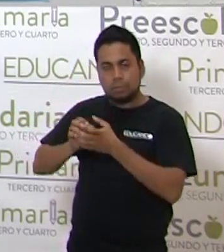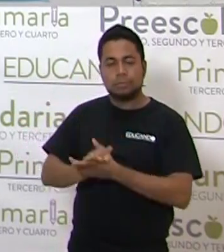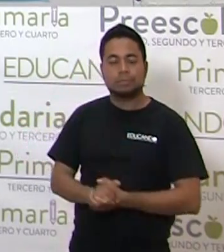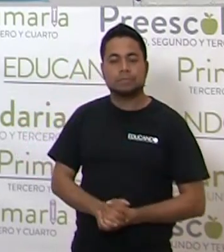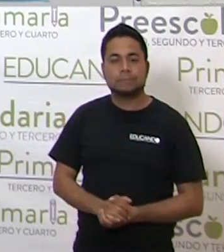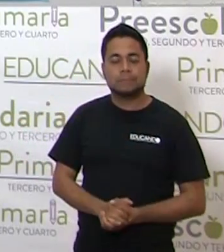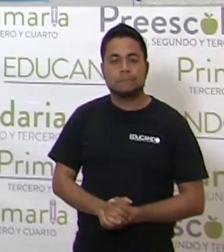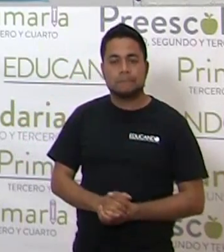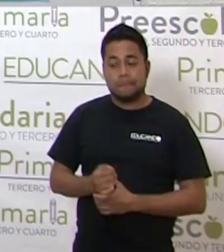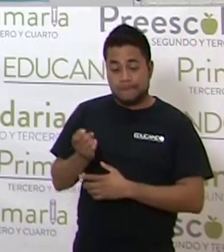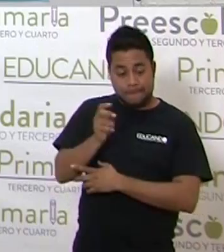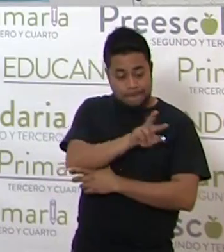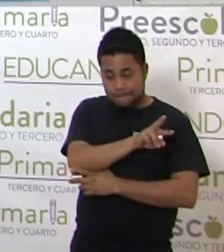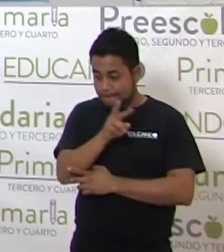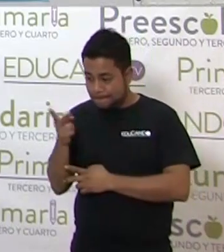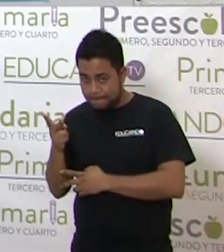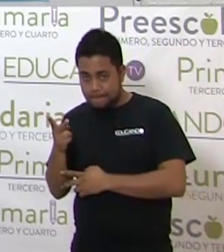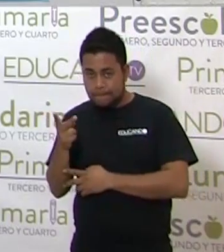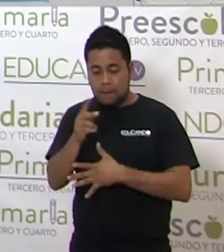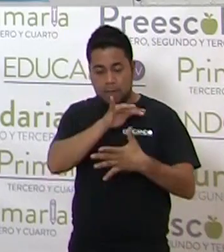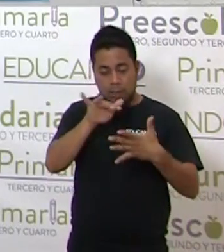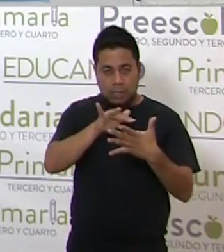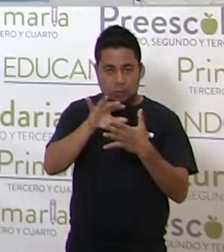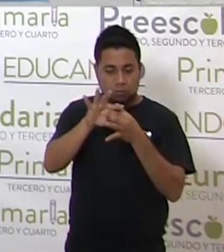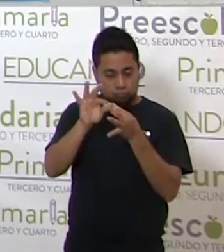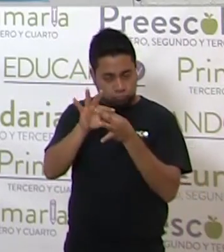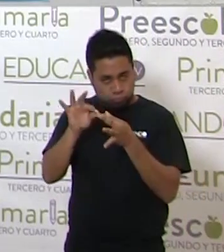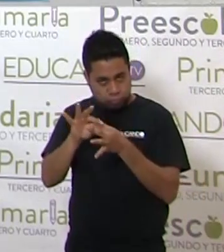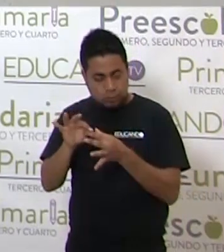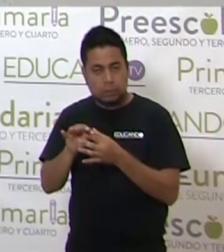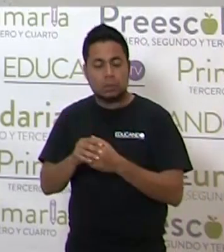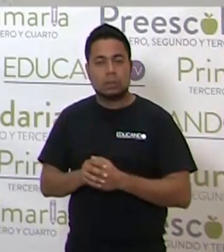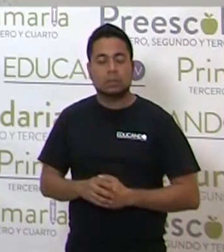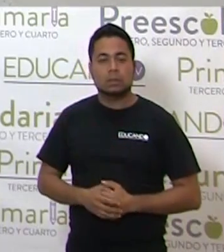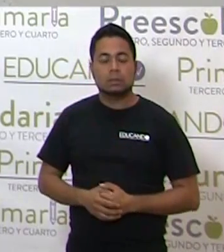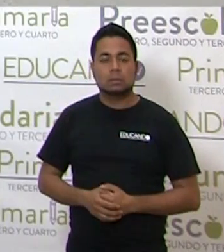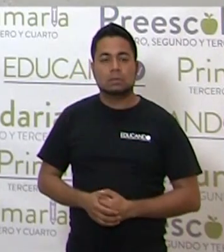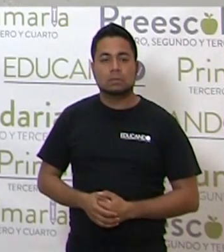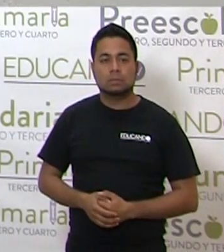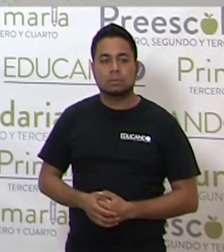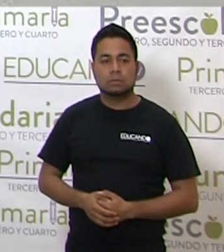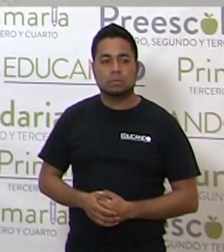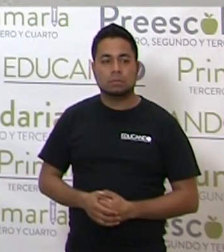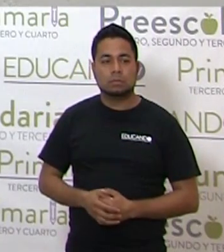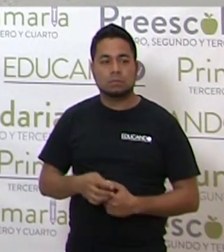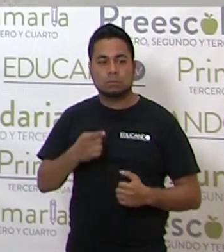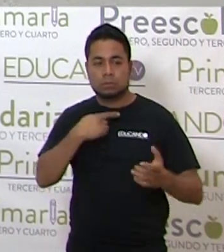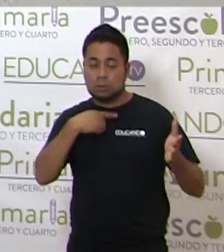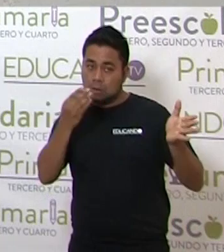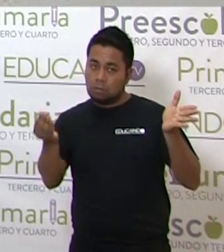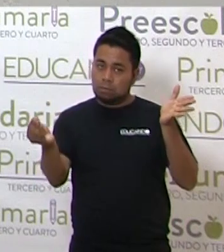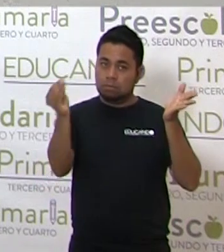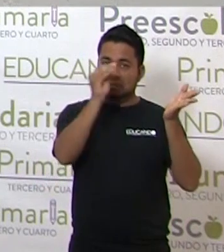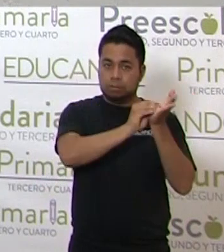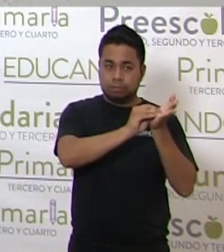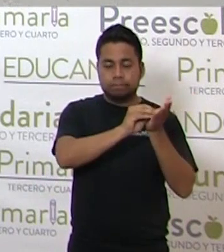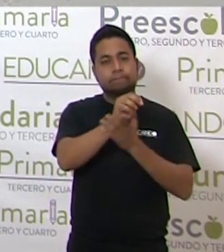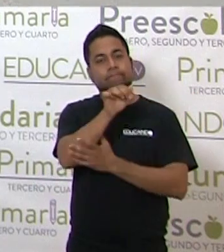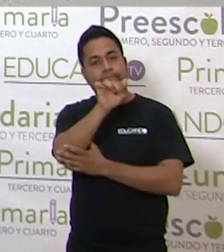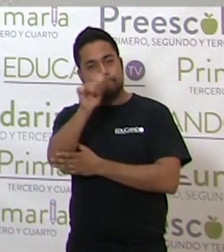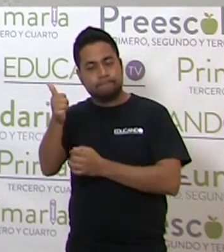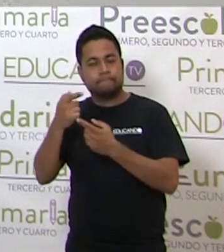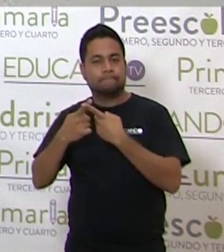¿Okay? Ambos textos expositivos. Bueno, vamos entonces, en vez de borrar, vamos a colocar este